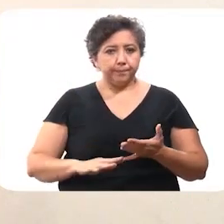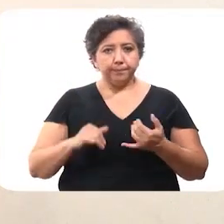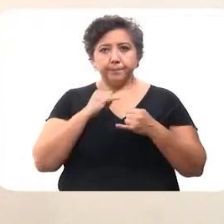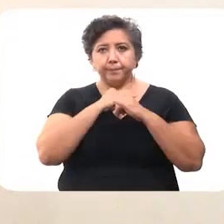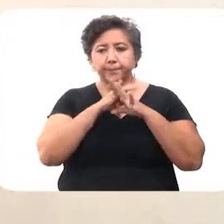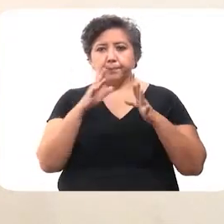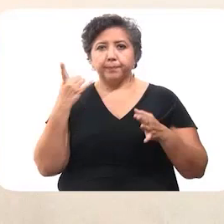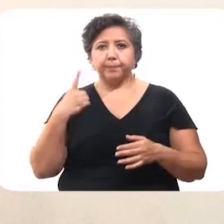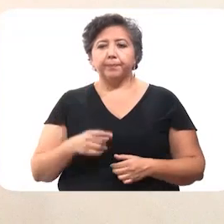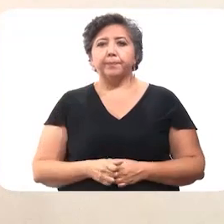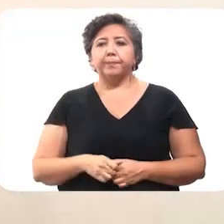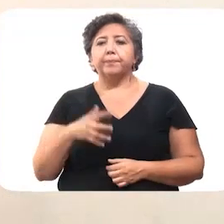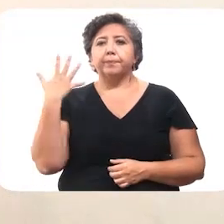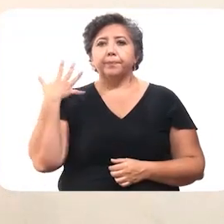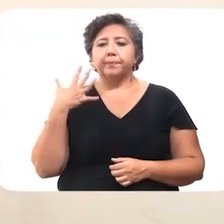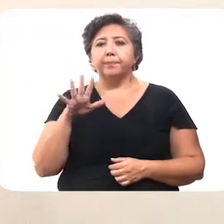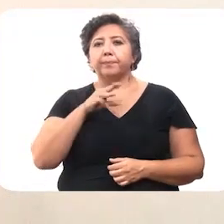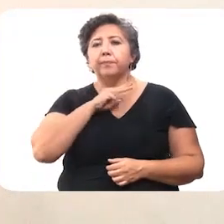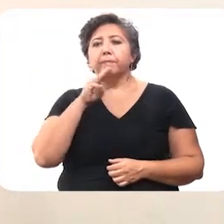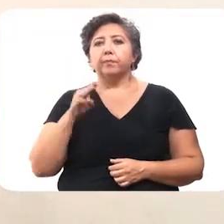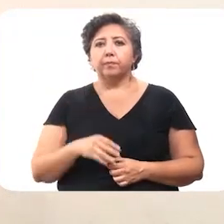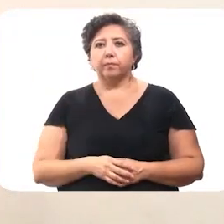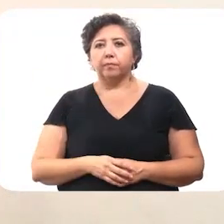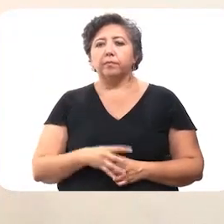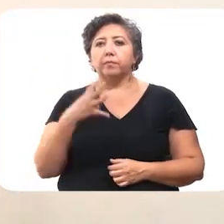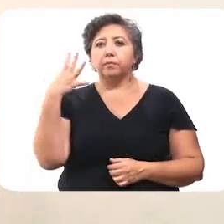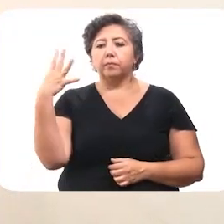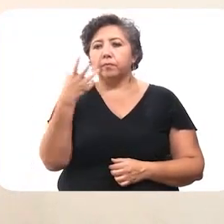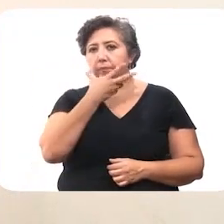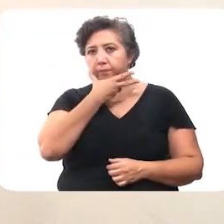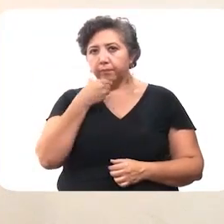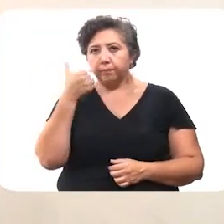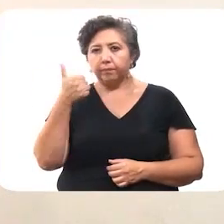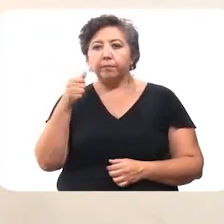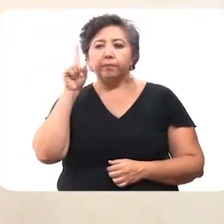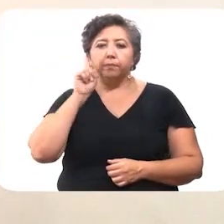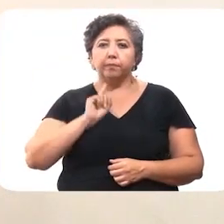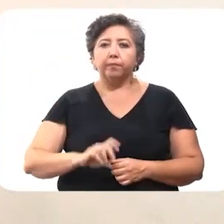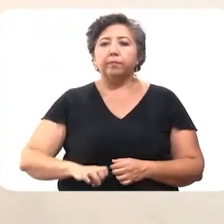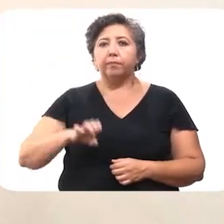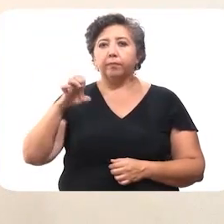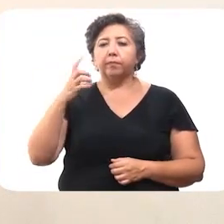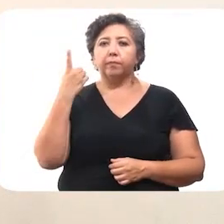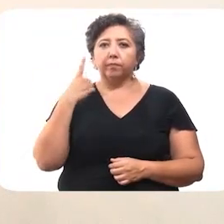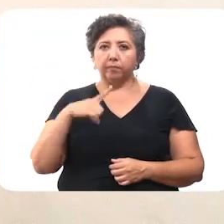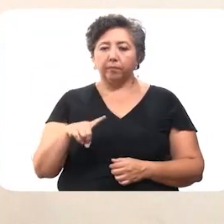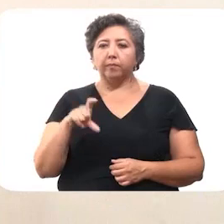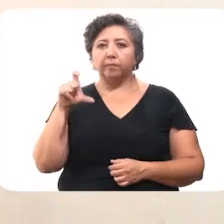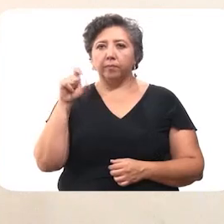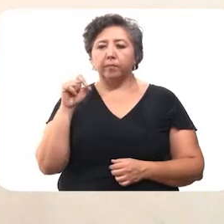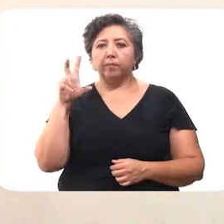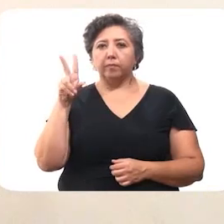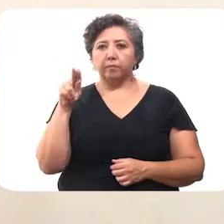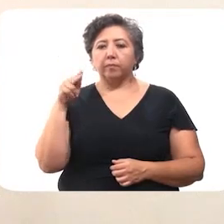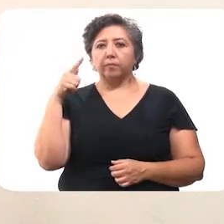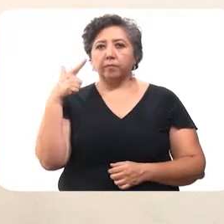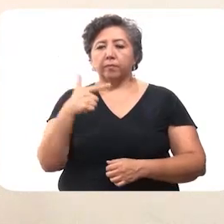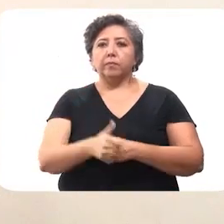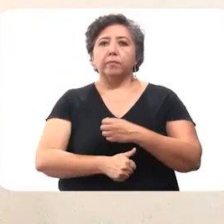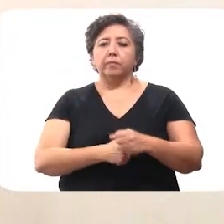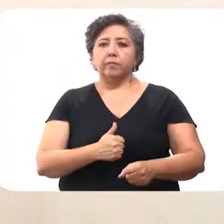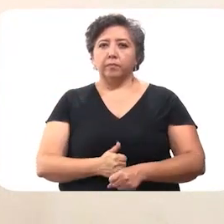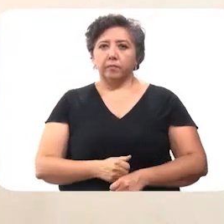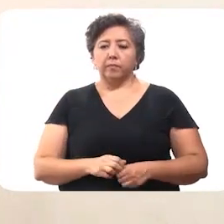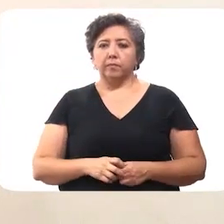en este parte médico informamos de 10 fallecimientos. Son 4 hombres y 6 mujeres, de un rango de edad de 20 a 87